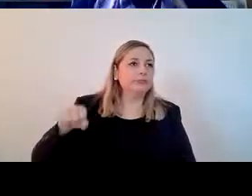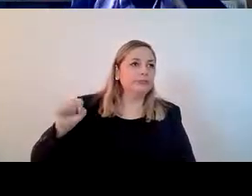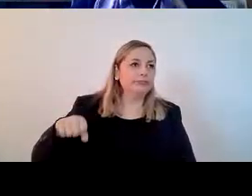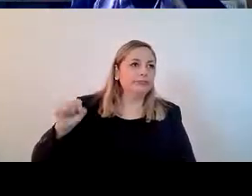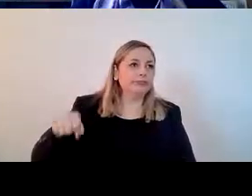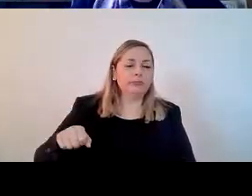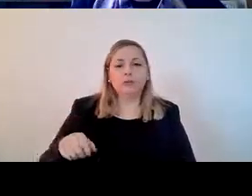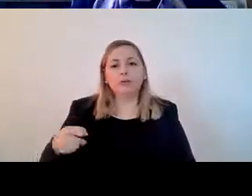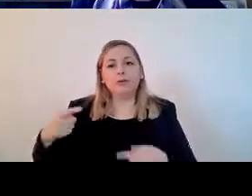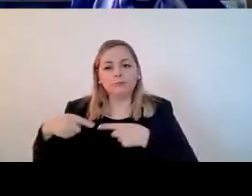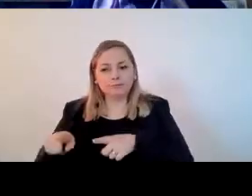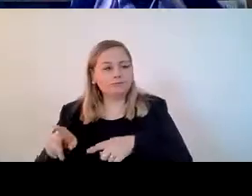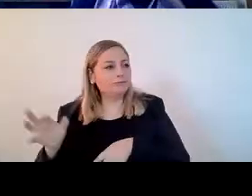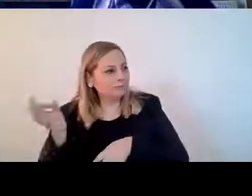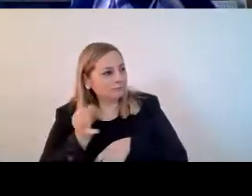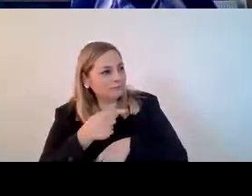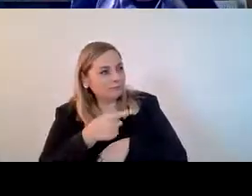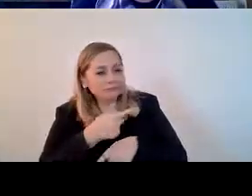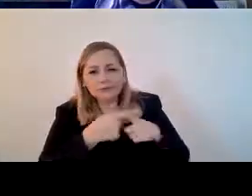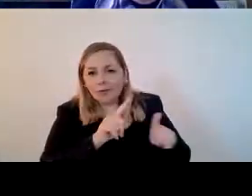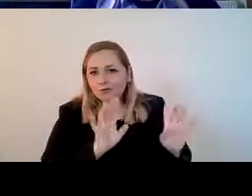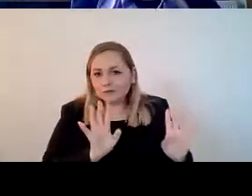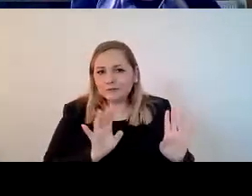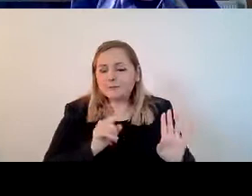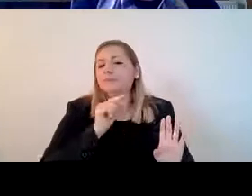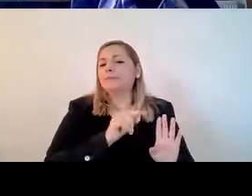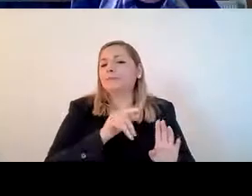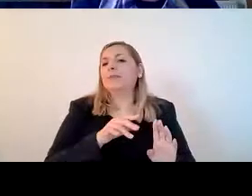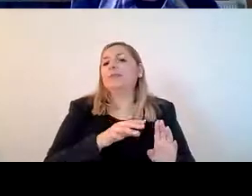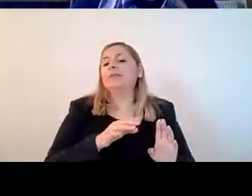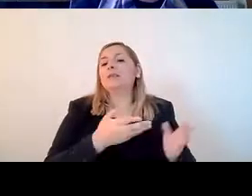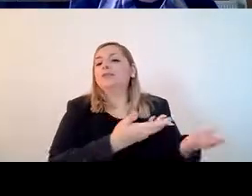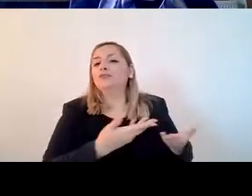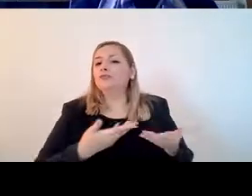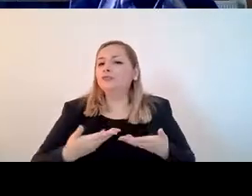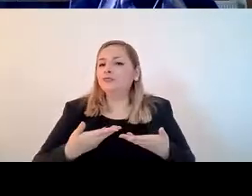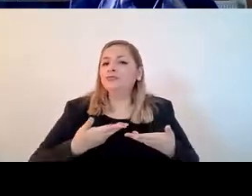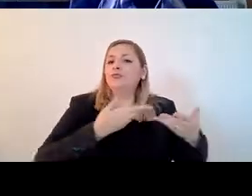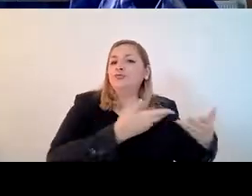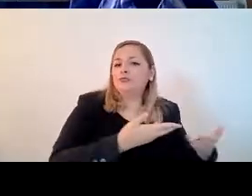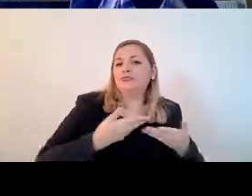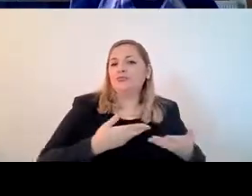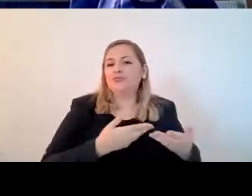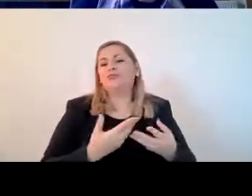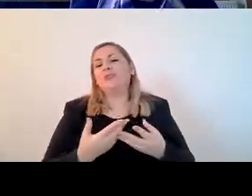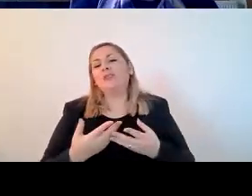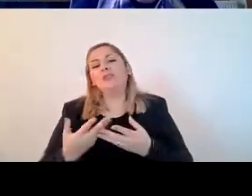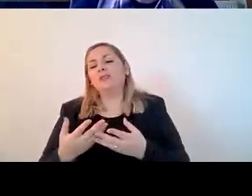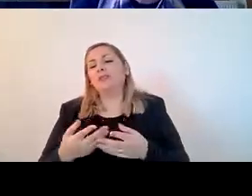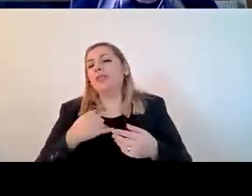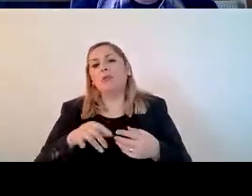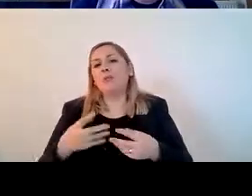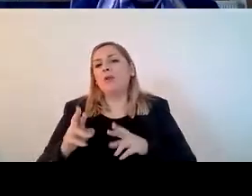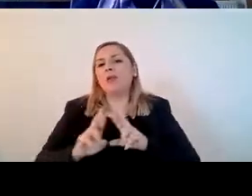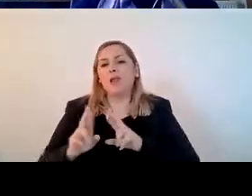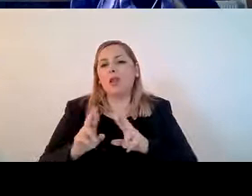da cuenta que está en otro lado. Entonces, ese tipo de reciprocidad que no se advierte termina desgastando las relaciones de